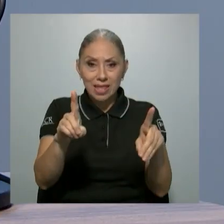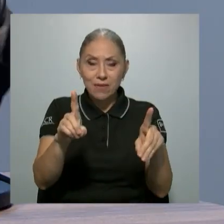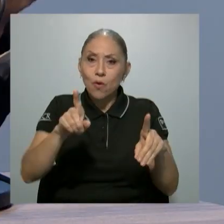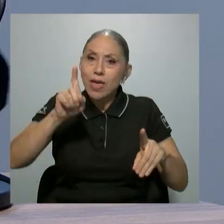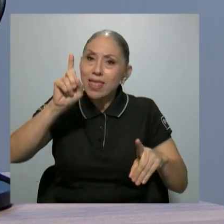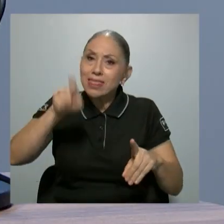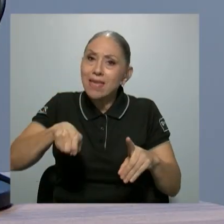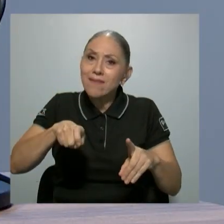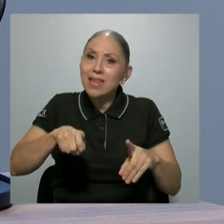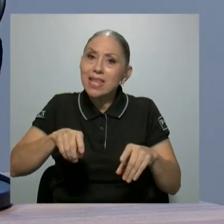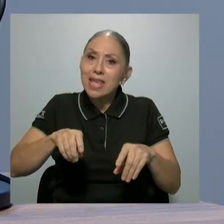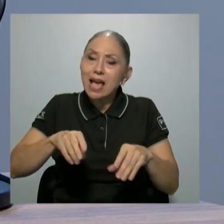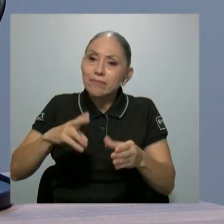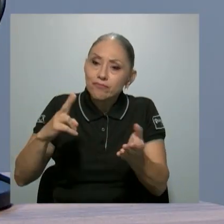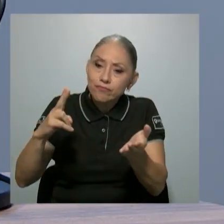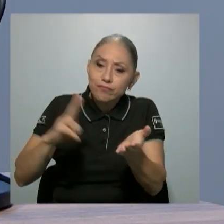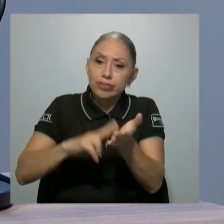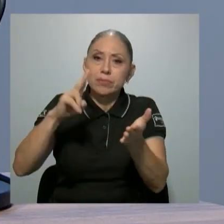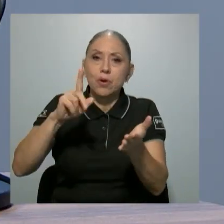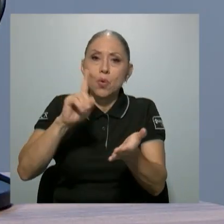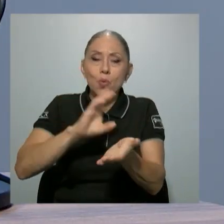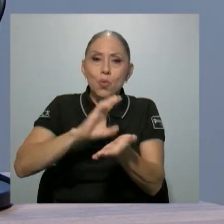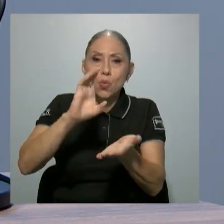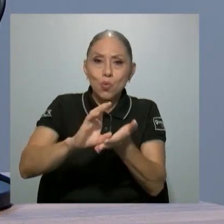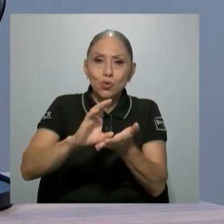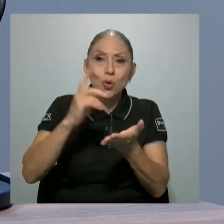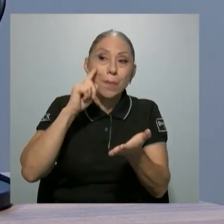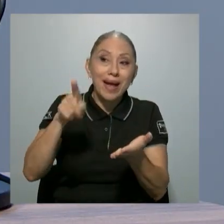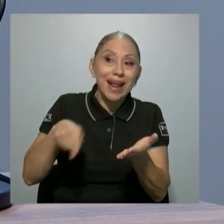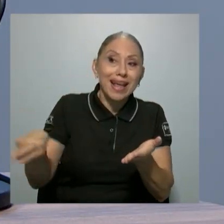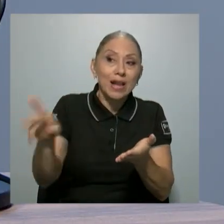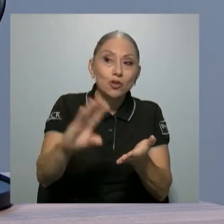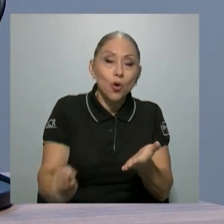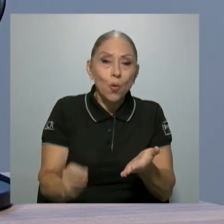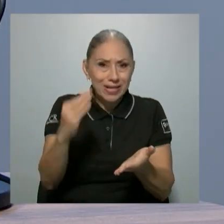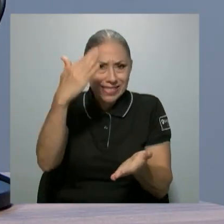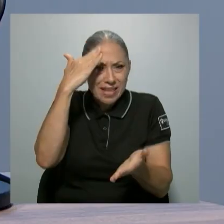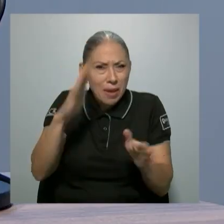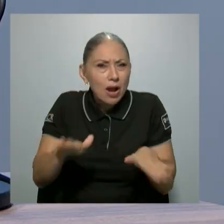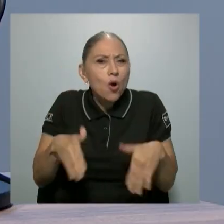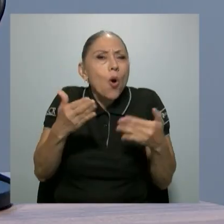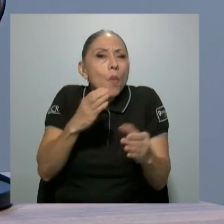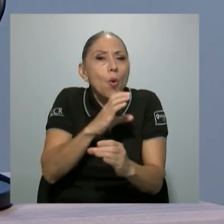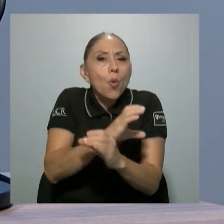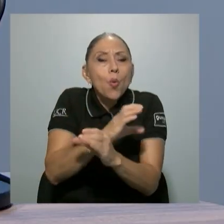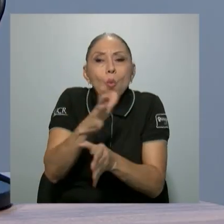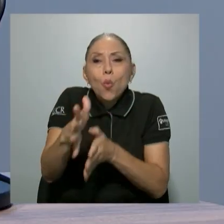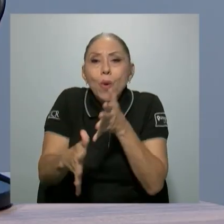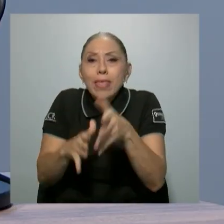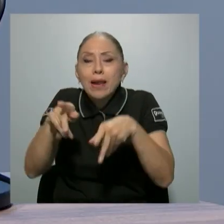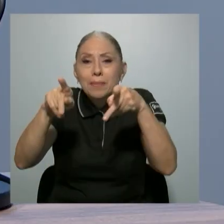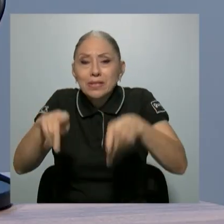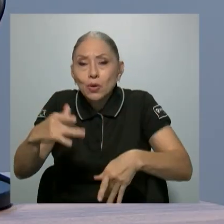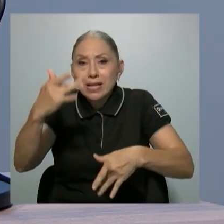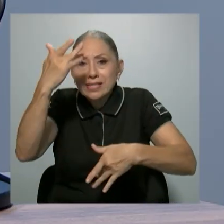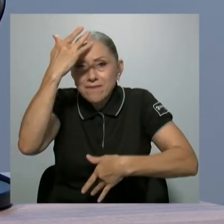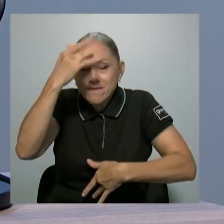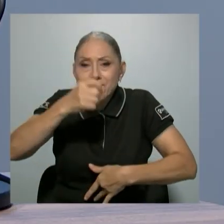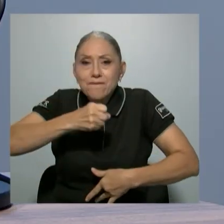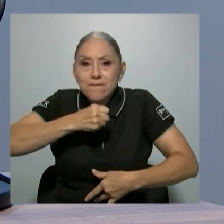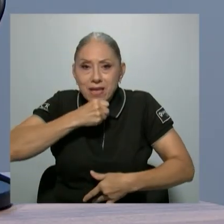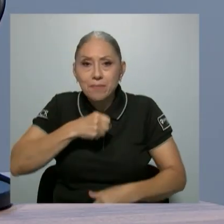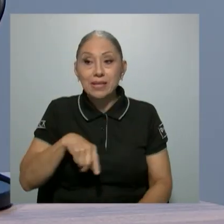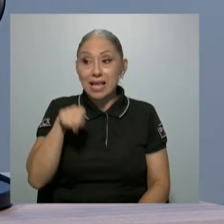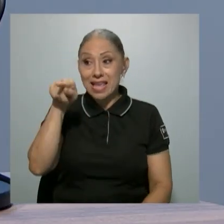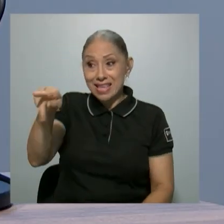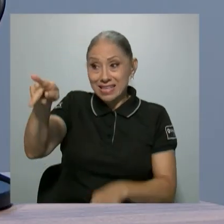algún curso que a los jóvenes les enseñe el cuidado de enfermos. Y entonces me dijo, bueno, la